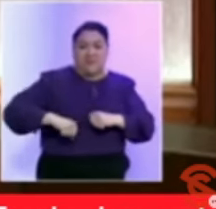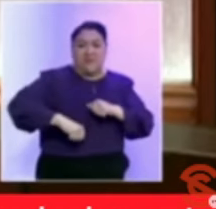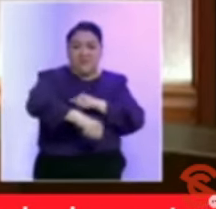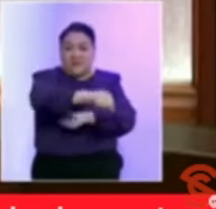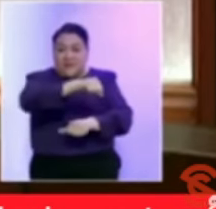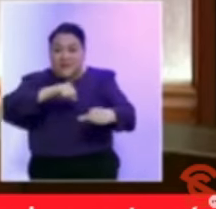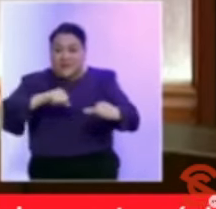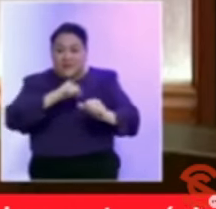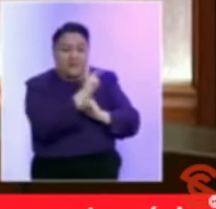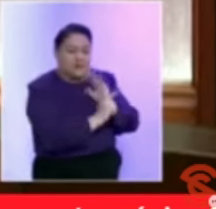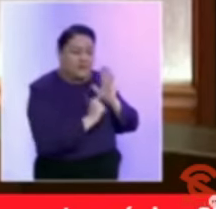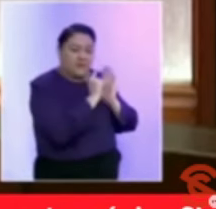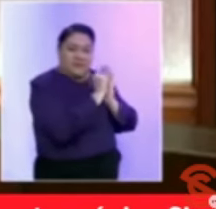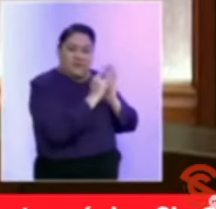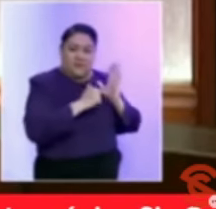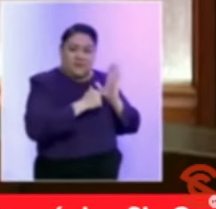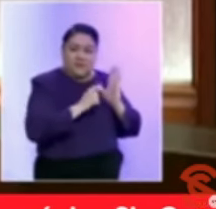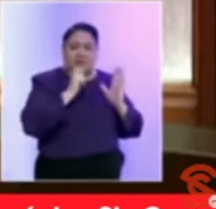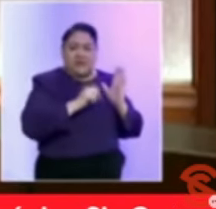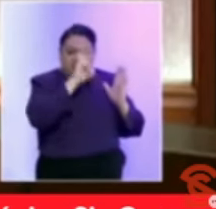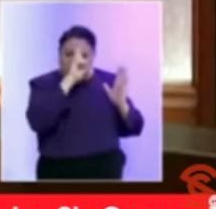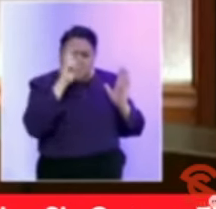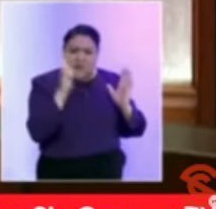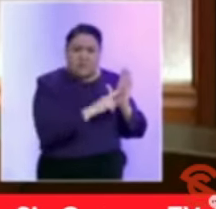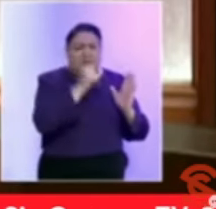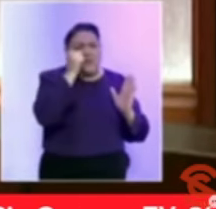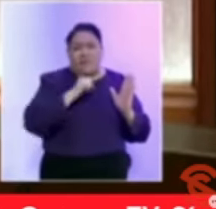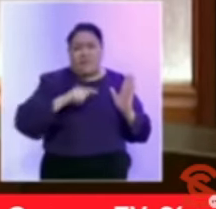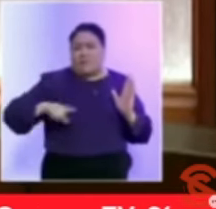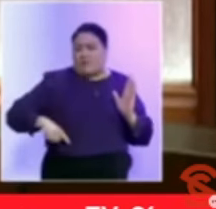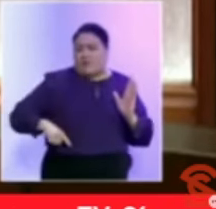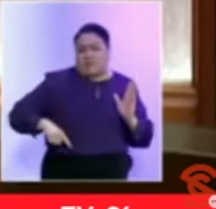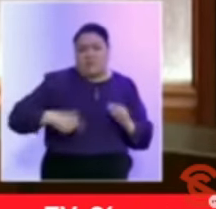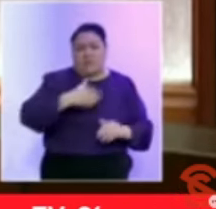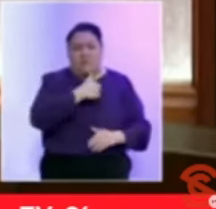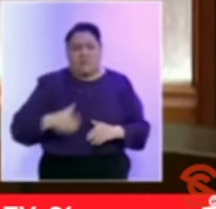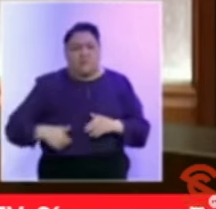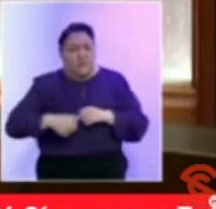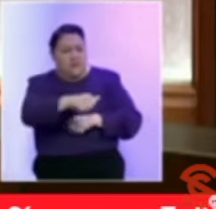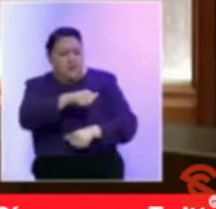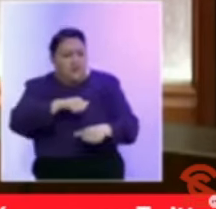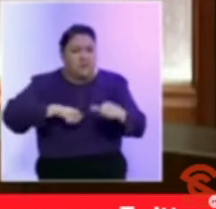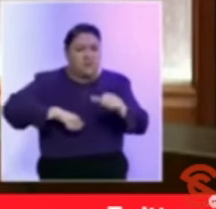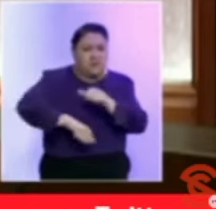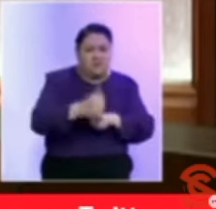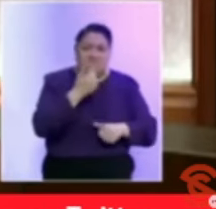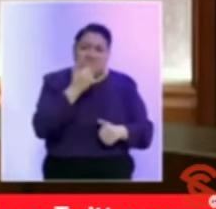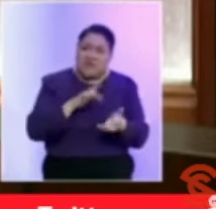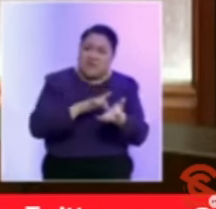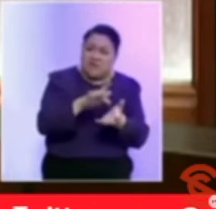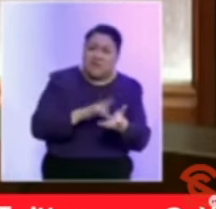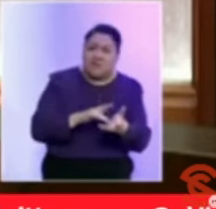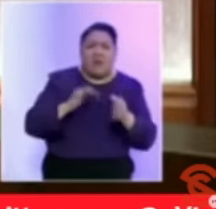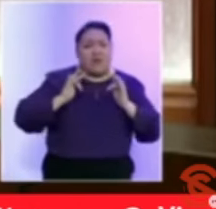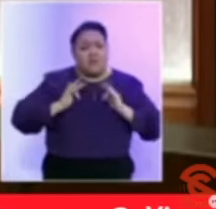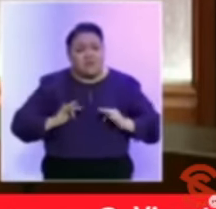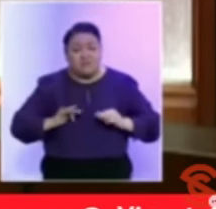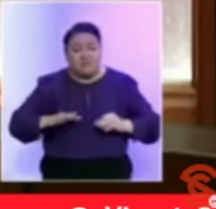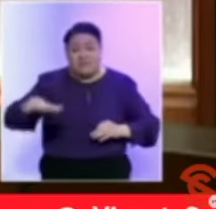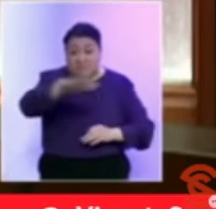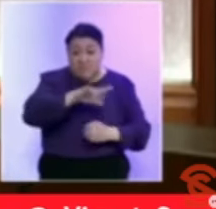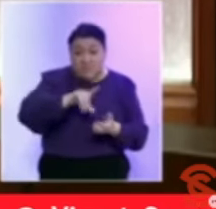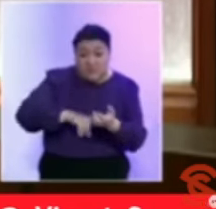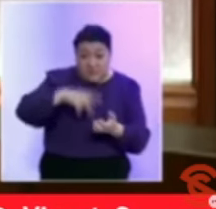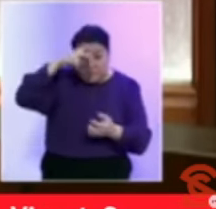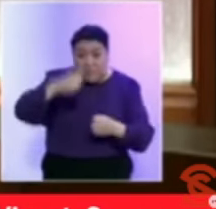ordenada del poder público fortaleciendo la democracia Mexicana y con ello la seguridad y